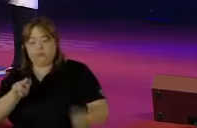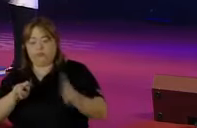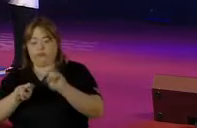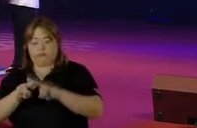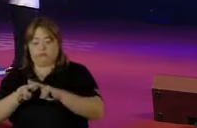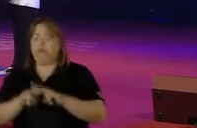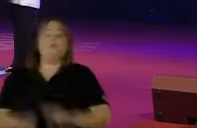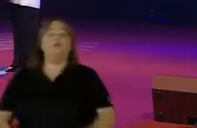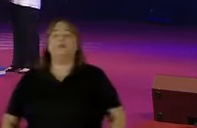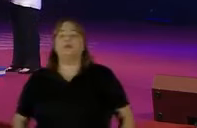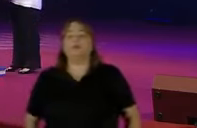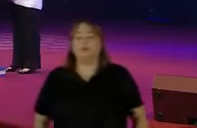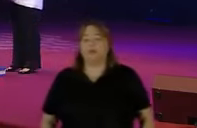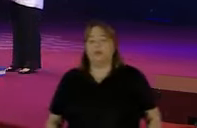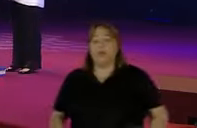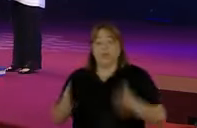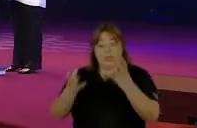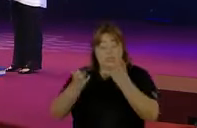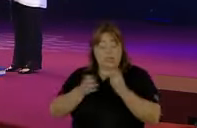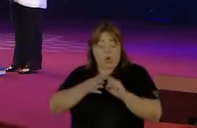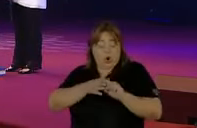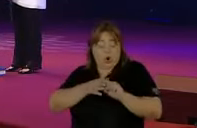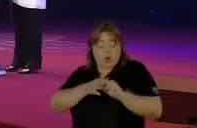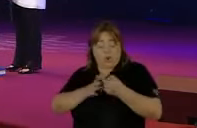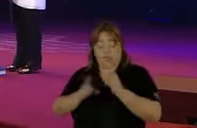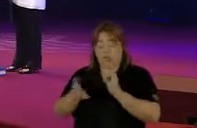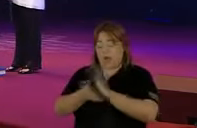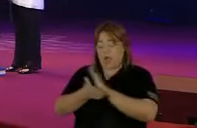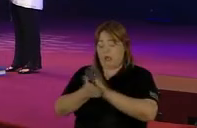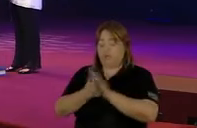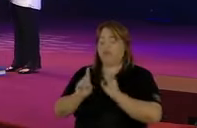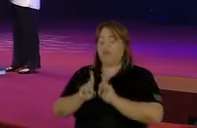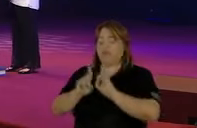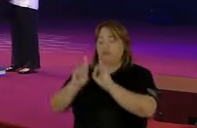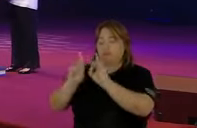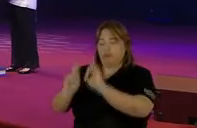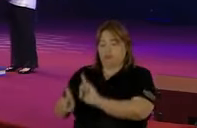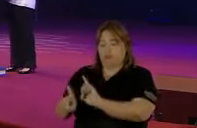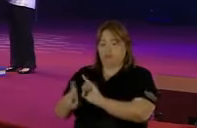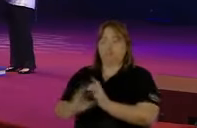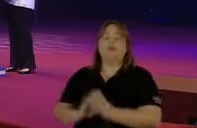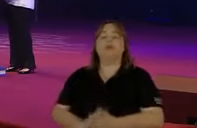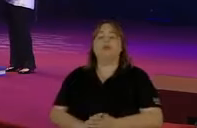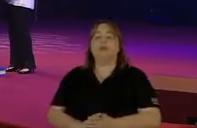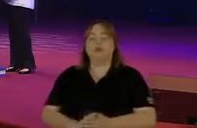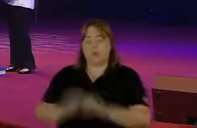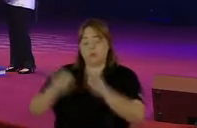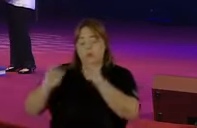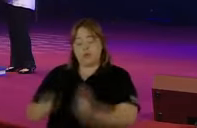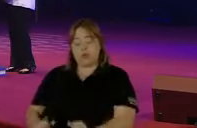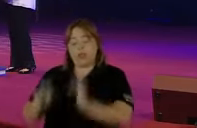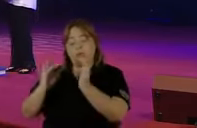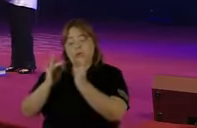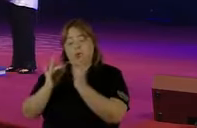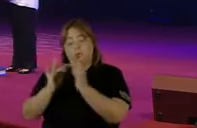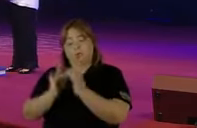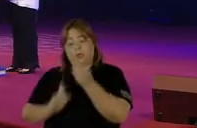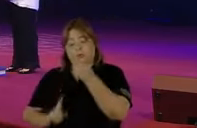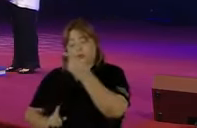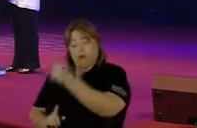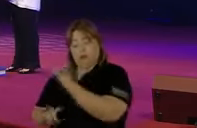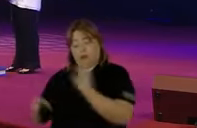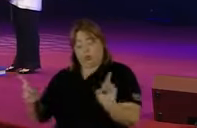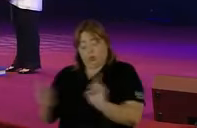usted oye el anuncio y quiere empezar el discipulado para nuevos creyentes y para gente que viene en traslado, se comunica con esta servidora a la oficina